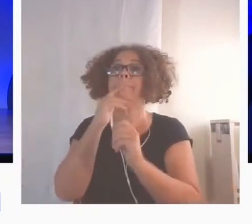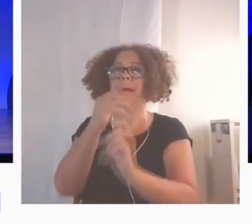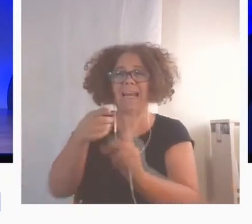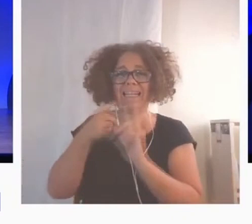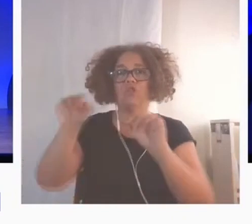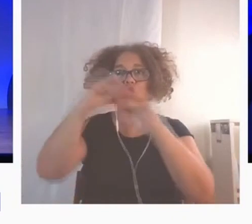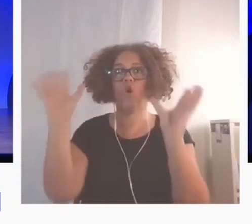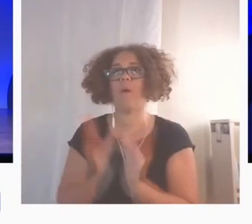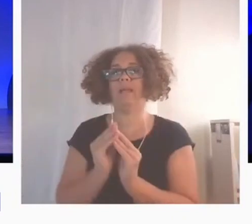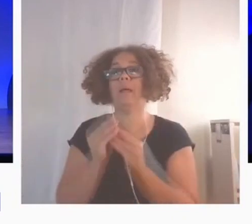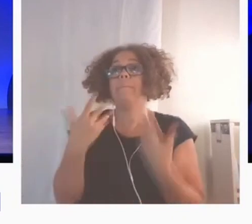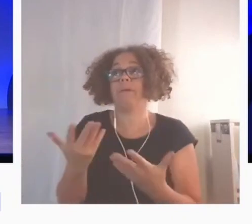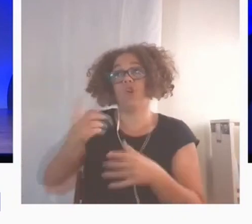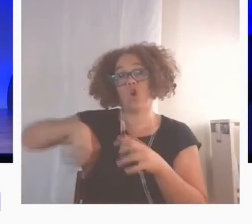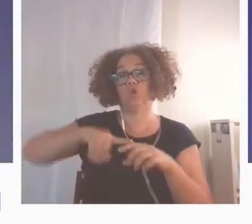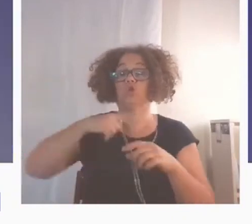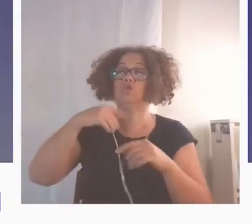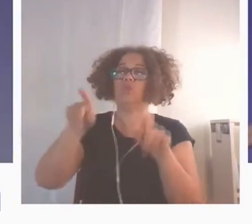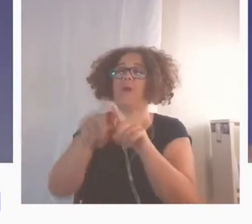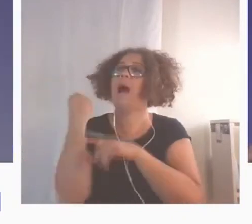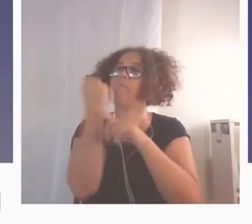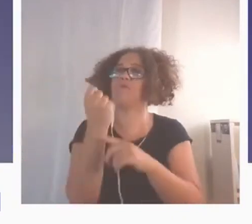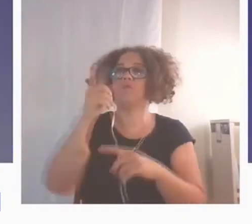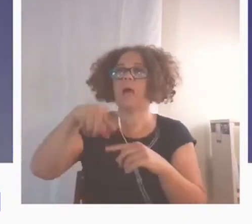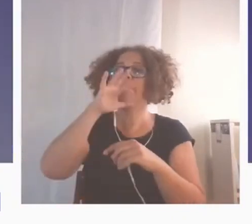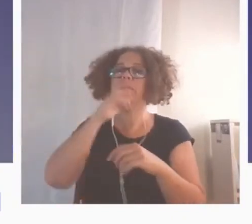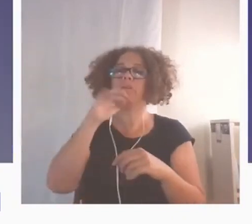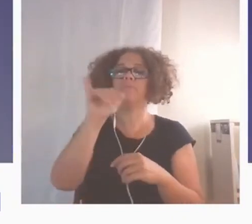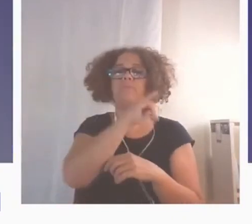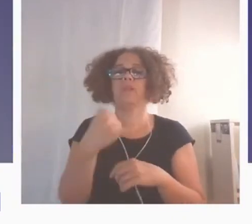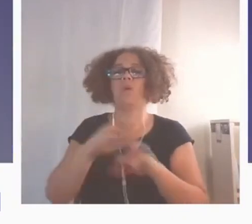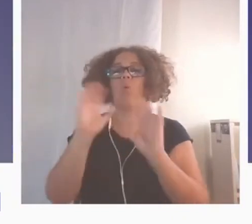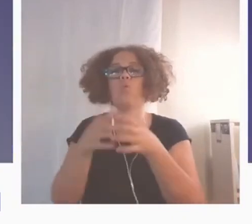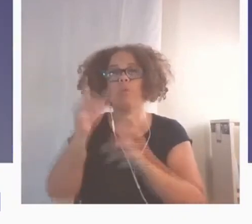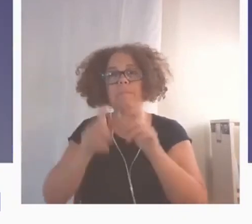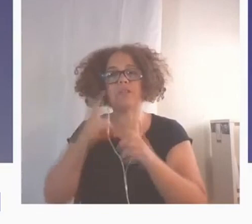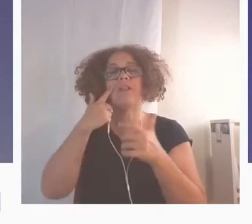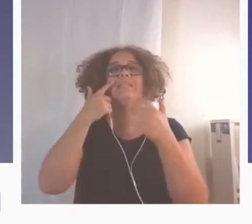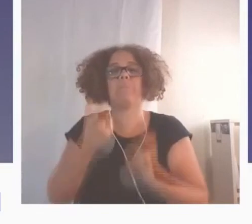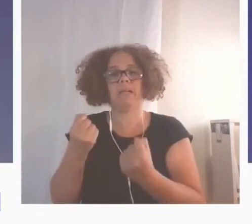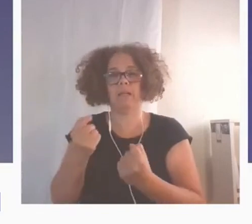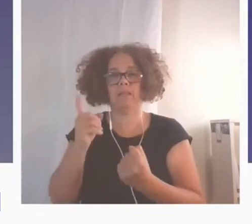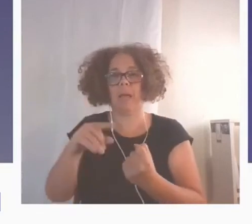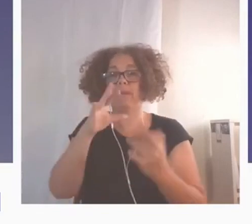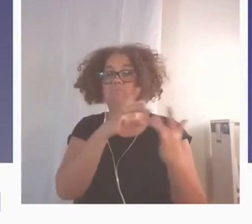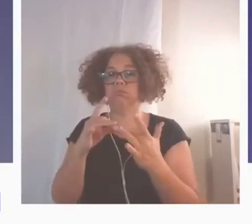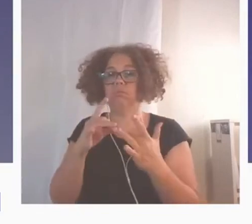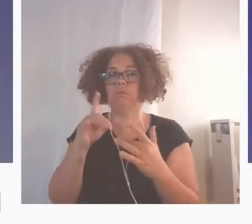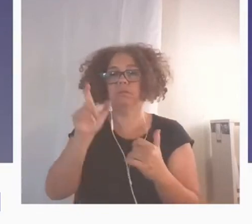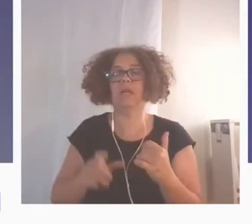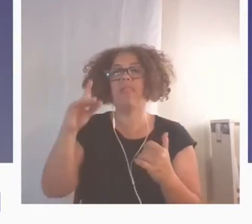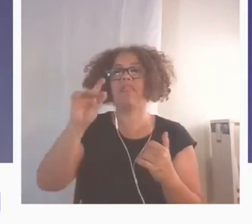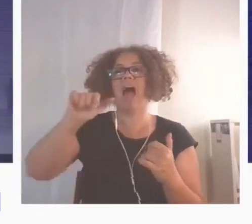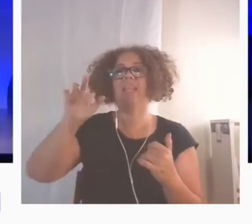traemos y los hacemos nuestros a través del apoyo de un think tank, de un grupo de personas expertas liderado por Daniel Inerarity, que